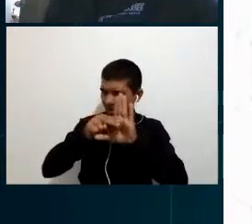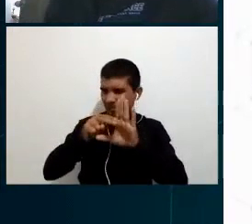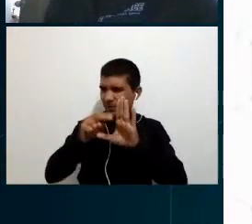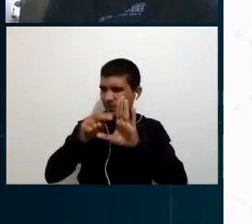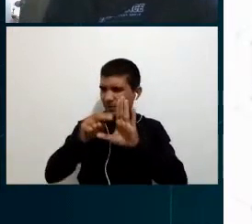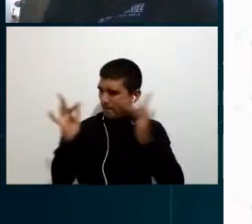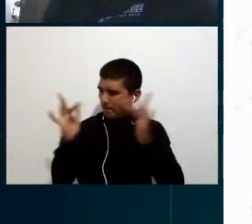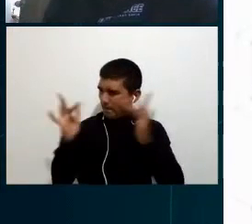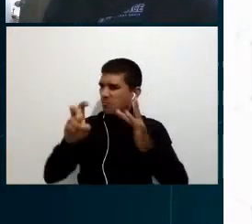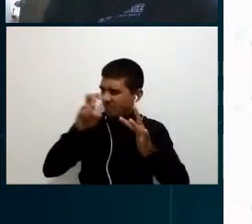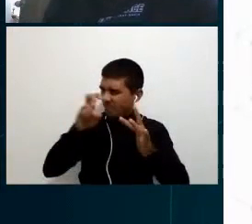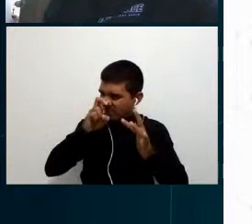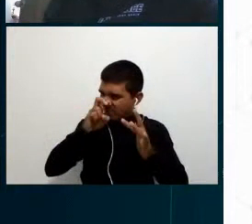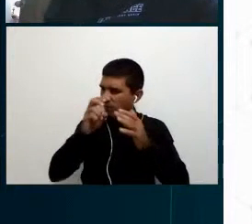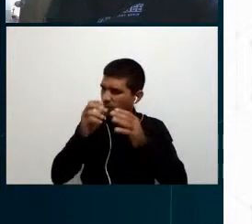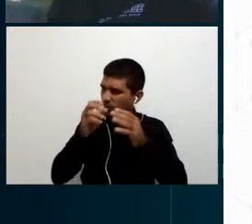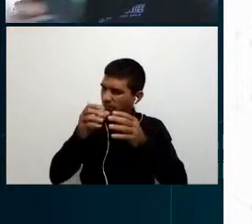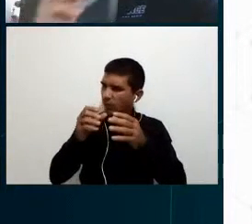hay